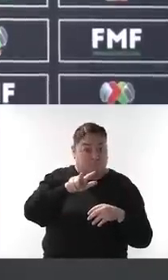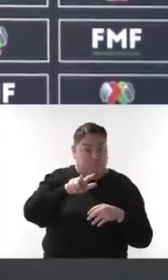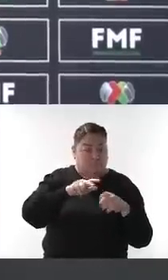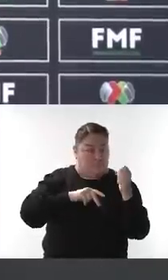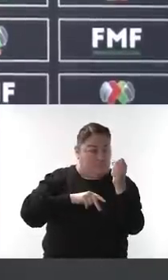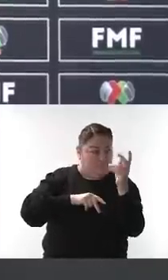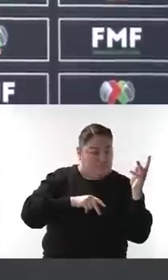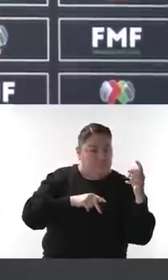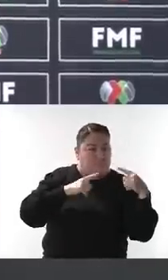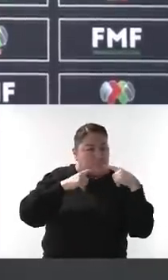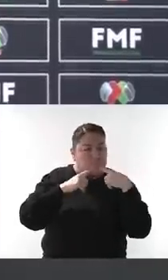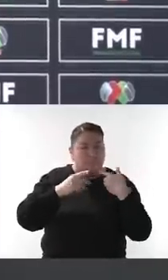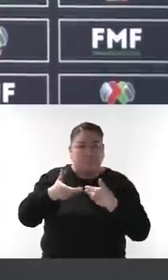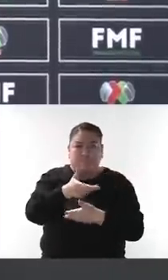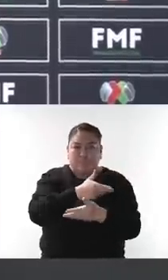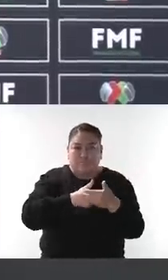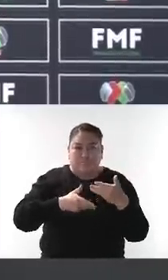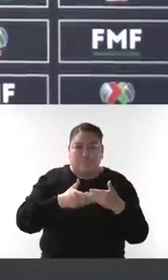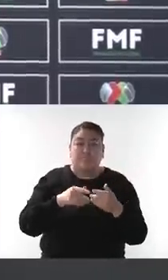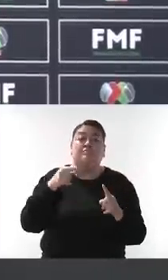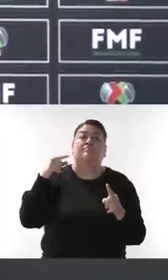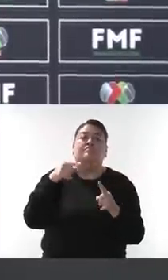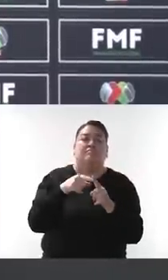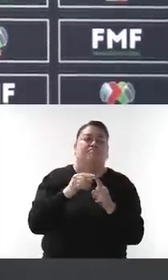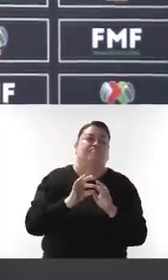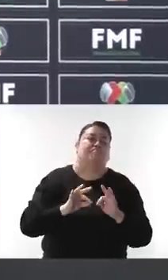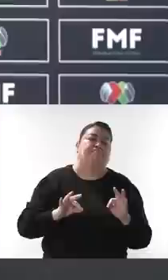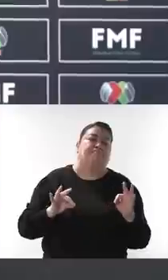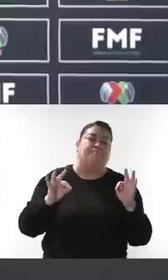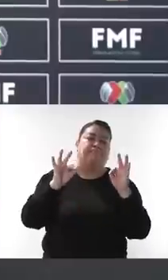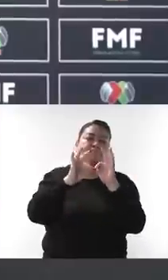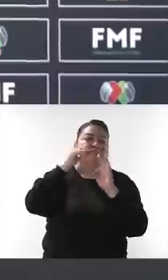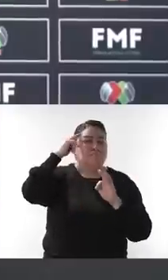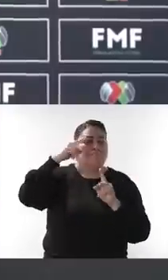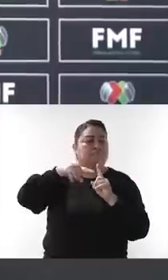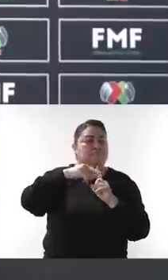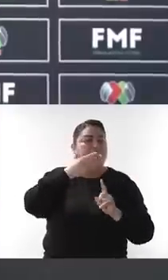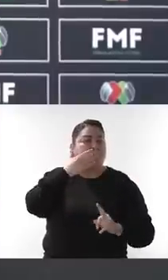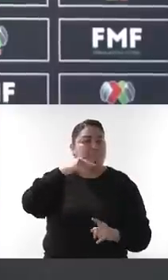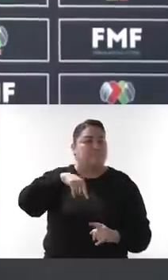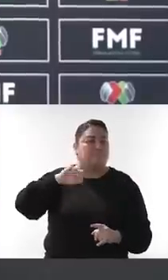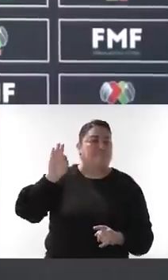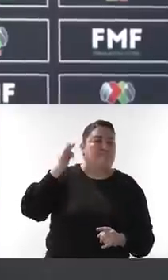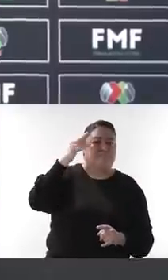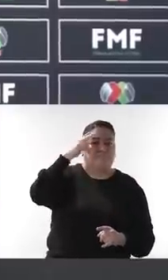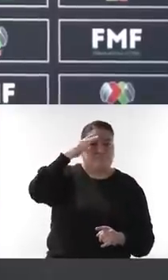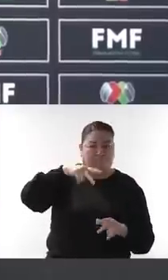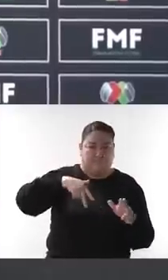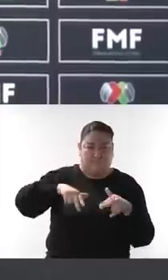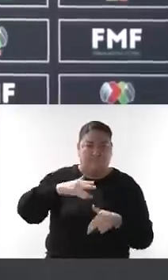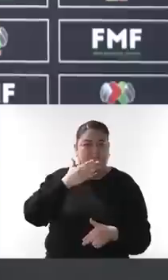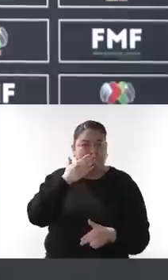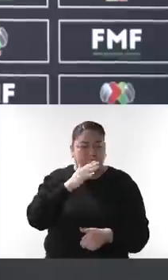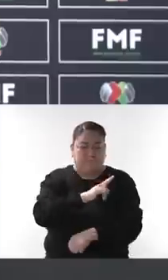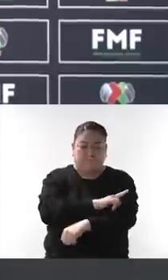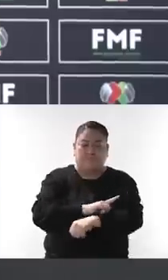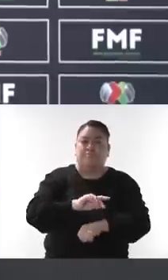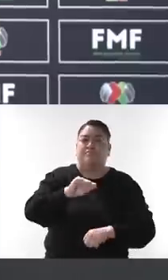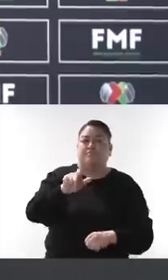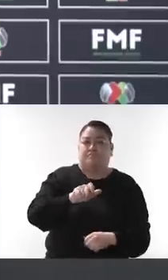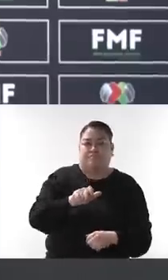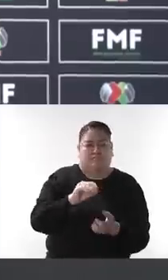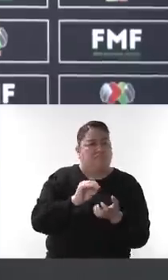en la Asamblea, siempre va a ser el punto más importante dentro de la Federación Mexicana de Fútbol y dentro de la Liga MX. Eso